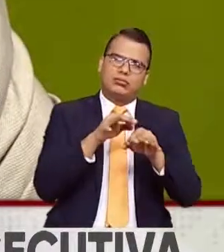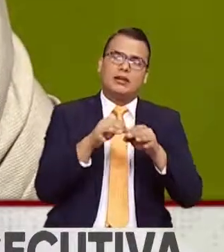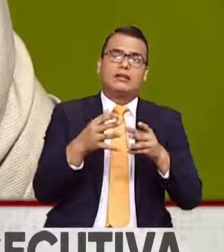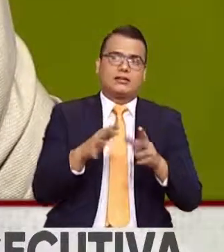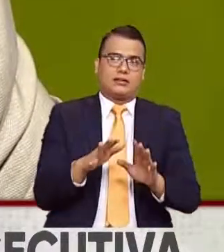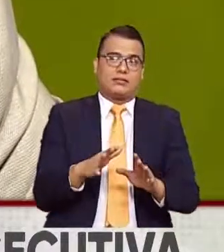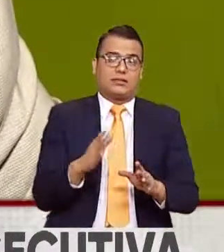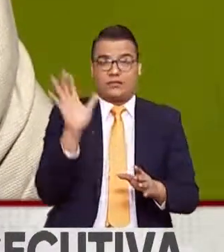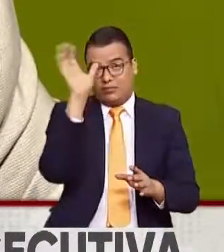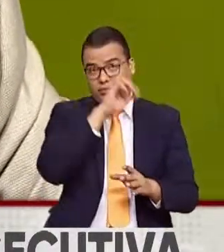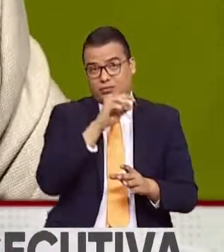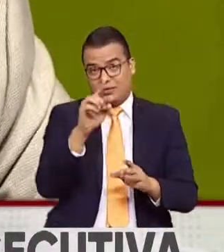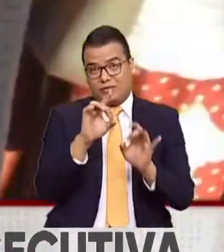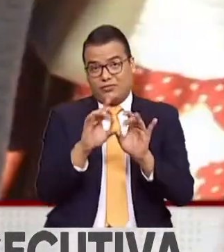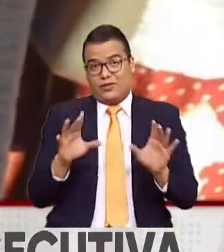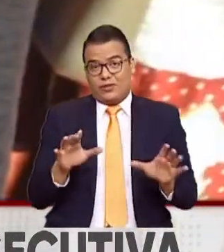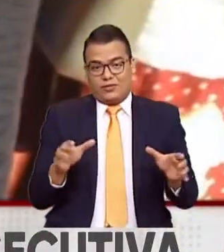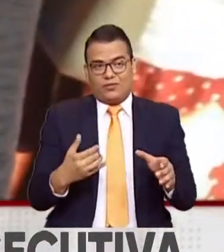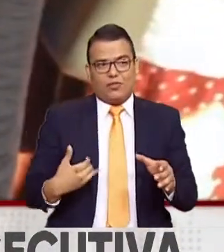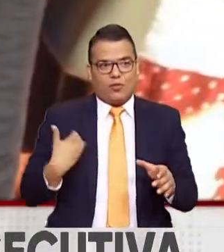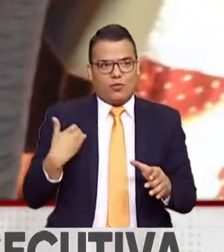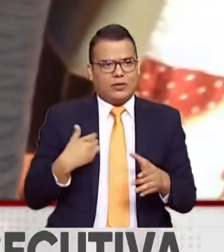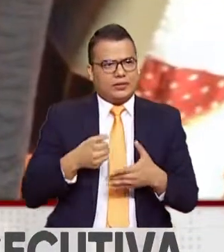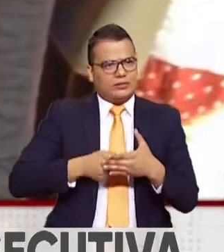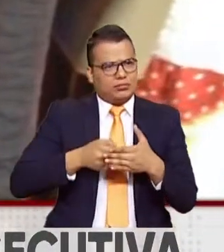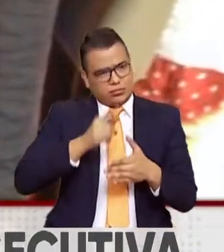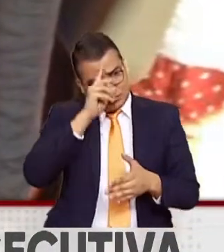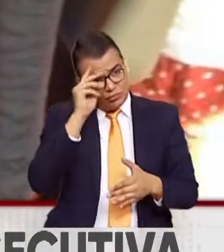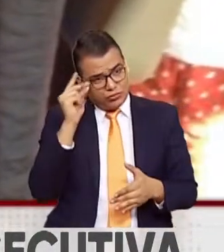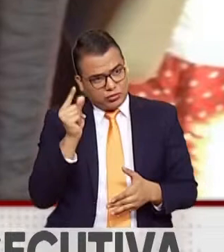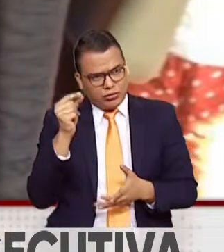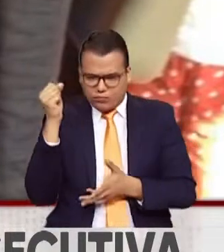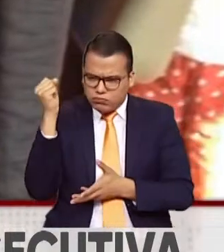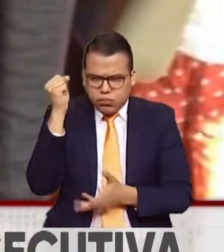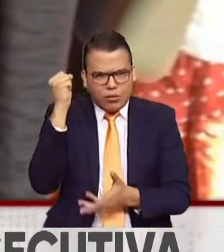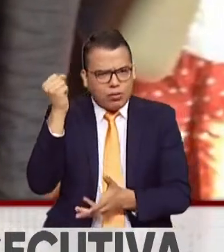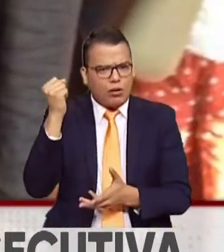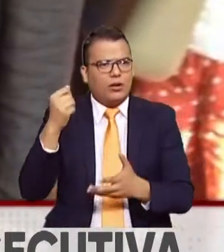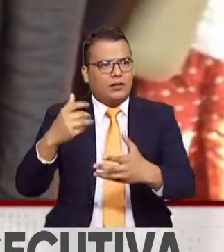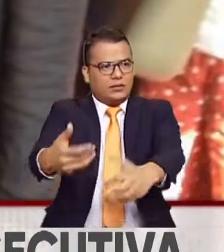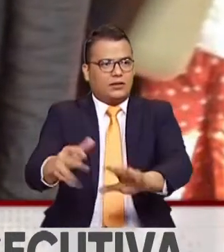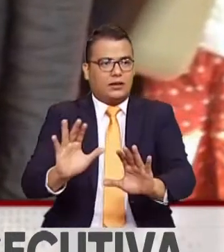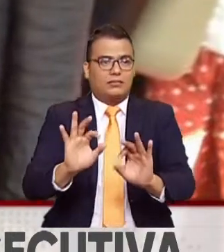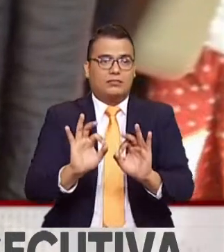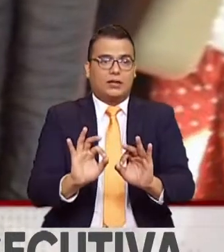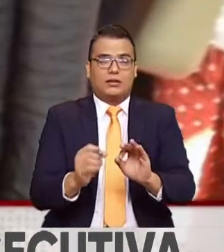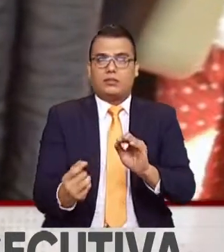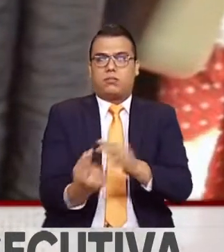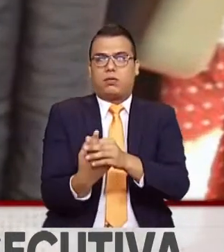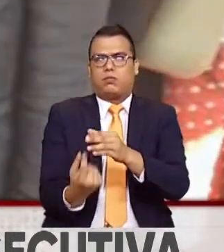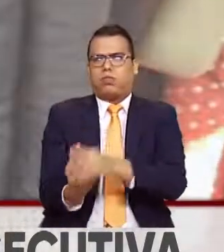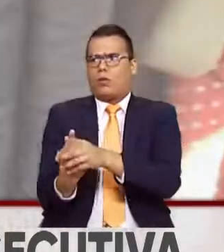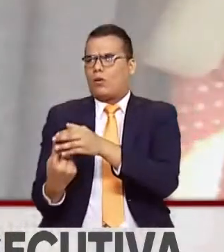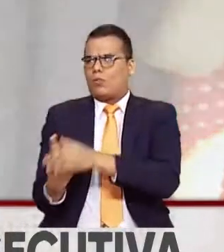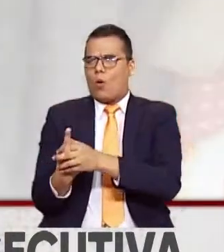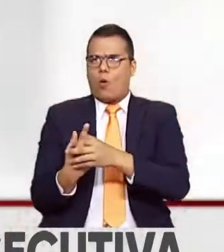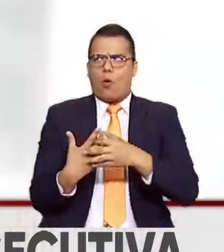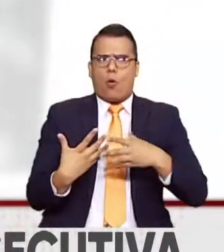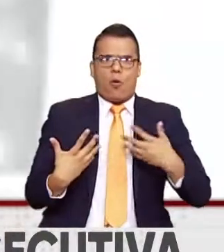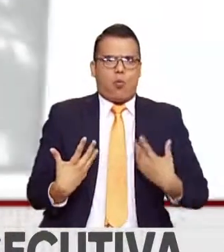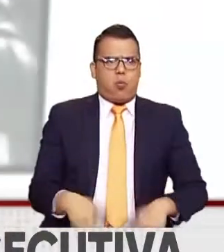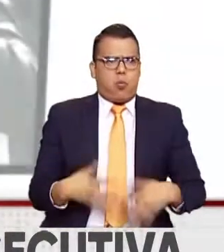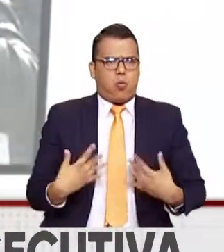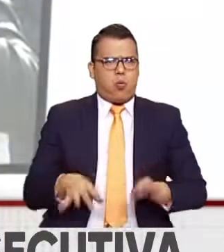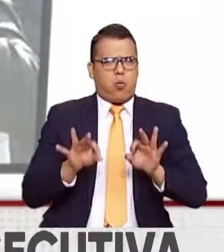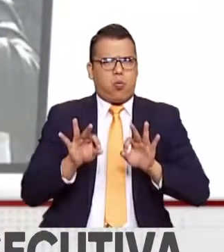mucha suerte con la cantera porque se trabajó duro destinamos recursos pero también salieron una constelación de estrellas que fue